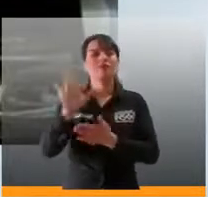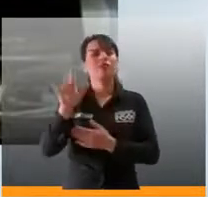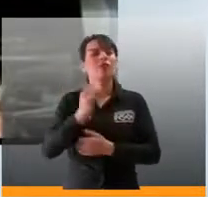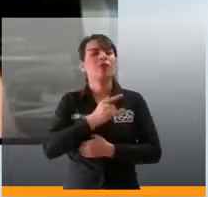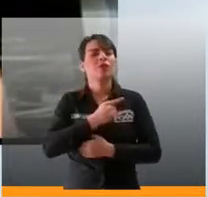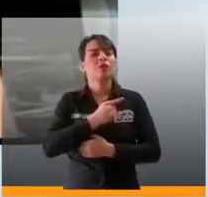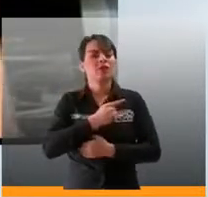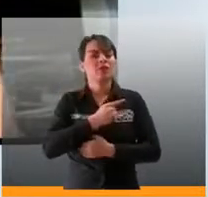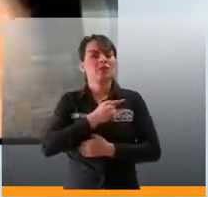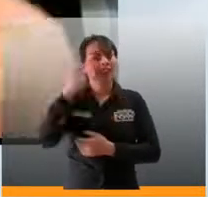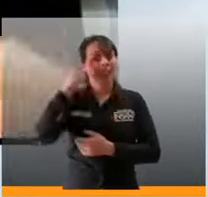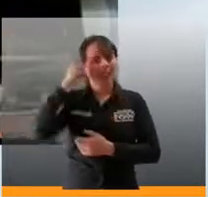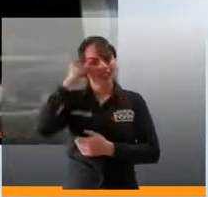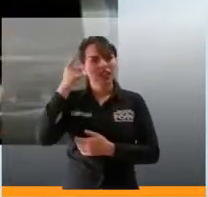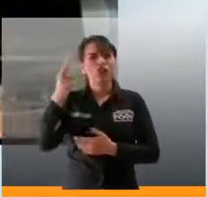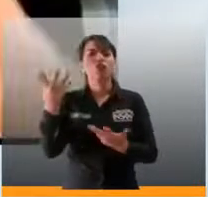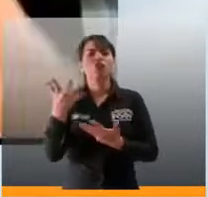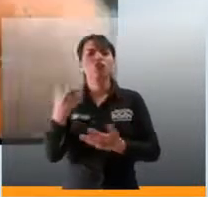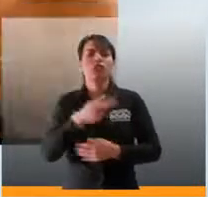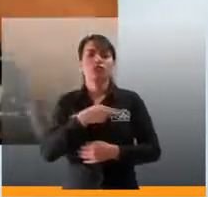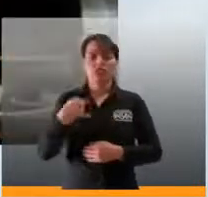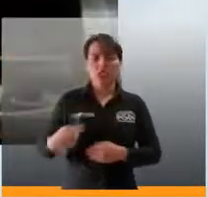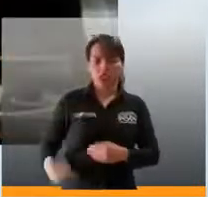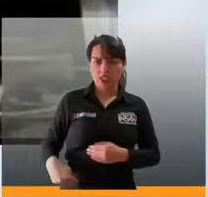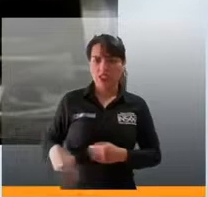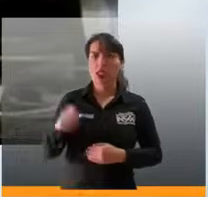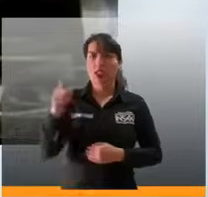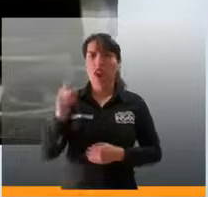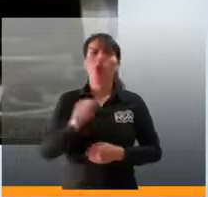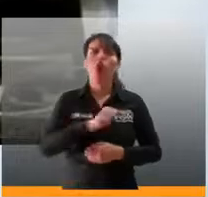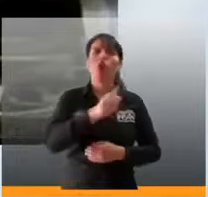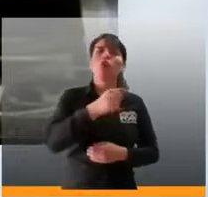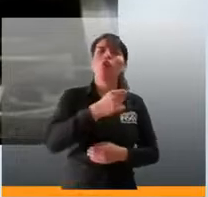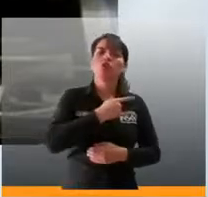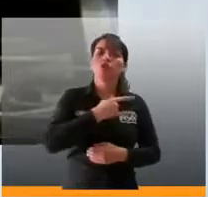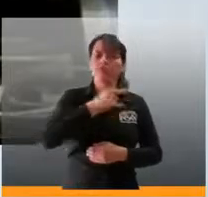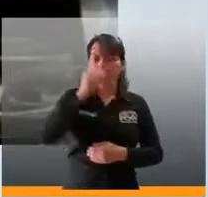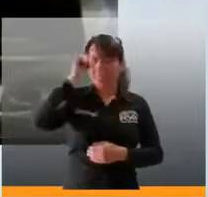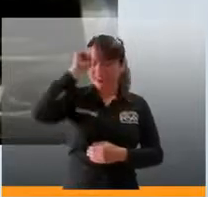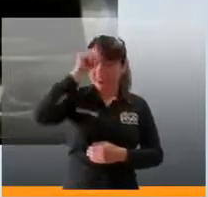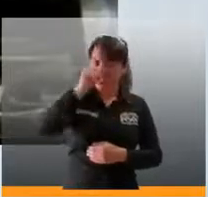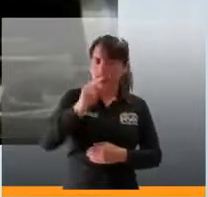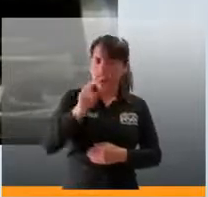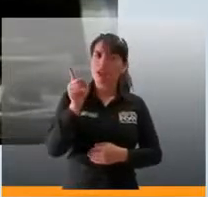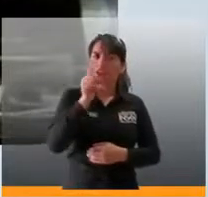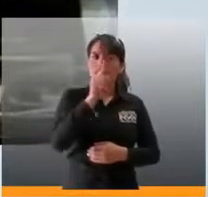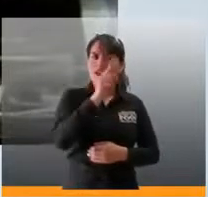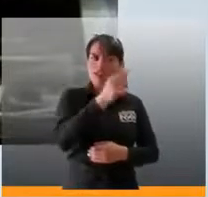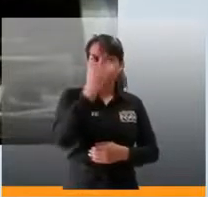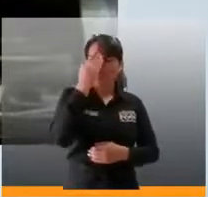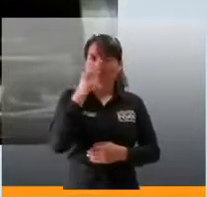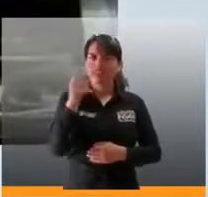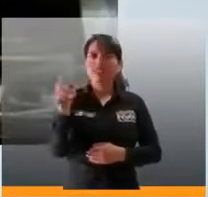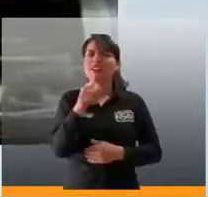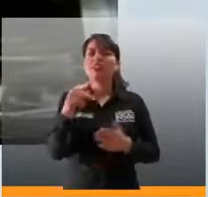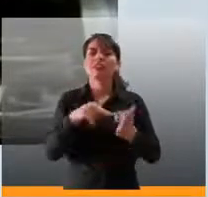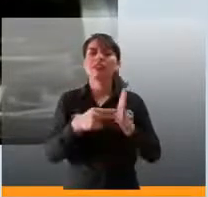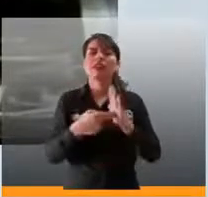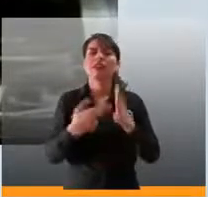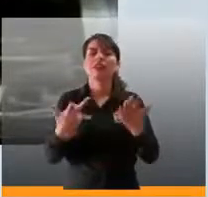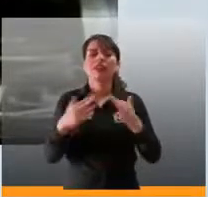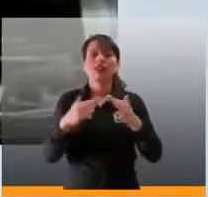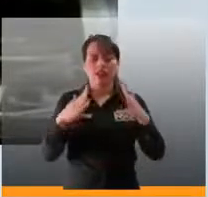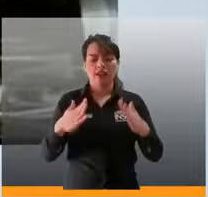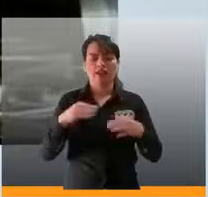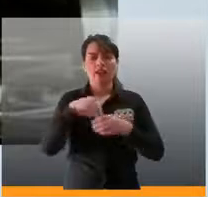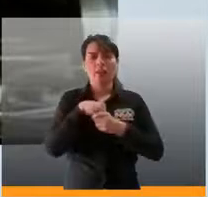un rector de una gran universidad en China, otro de la India, y todos encerrados en nuestros cuartos, en nuestras oficinas, en